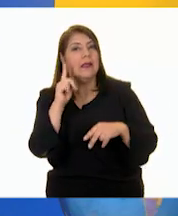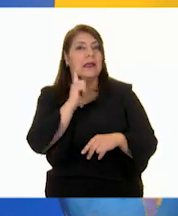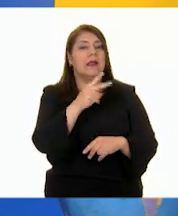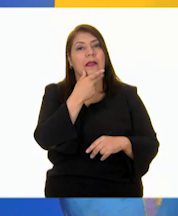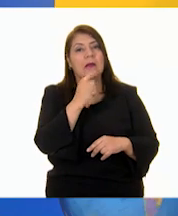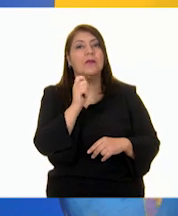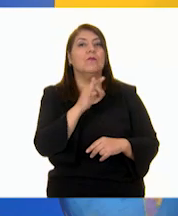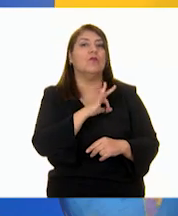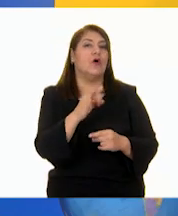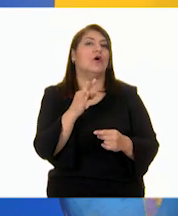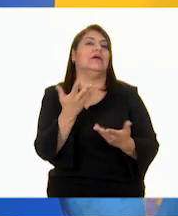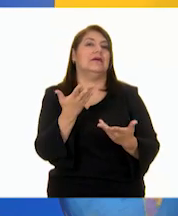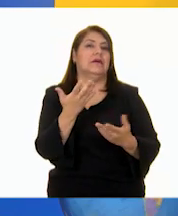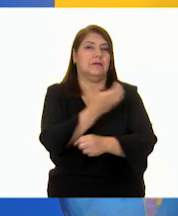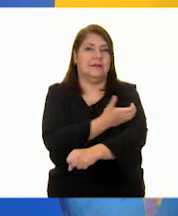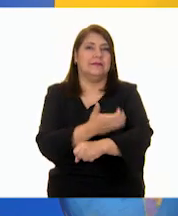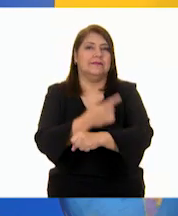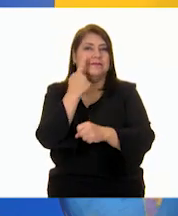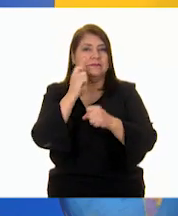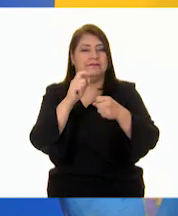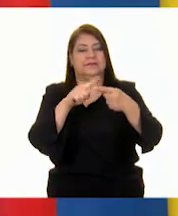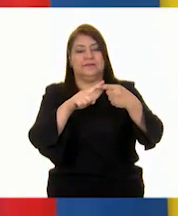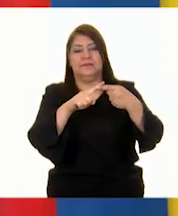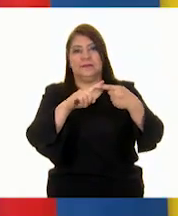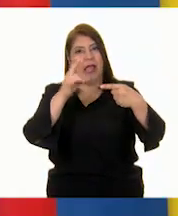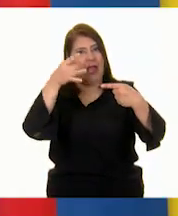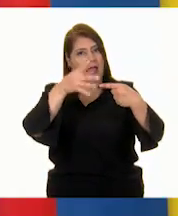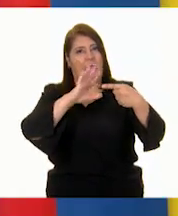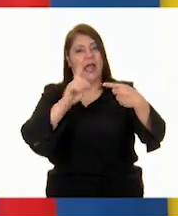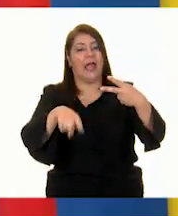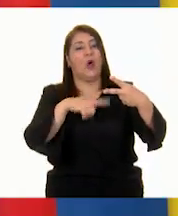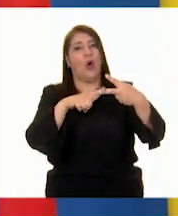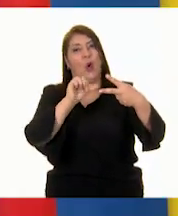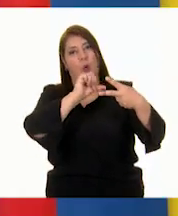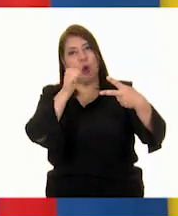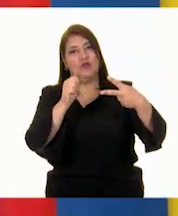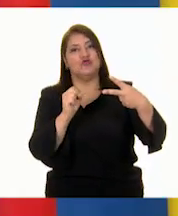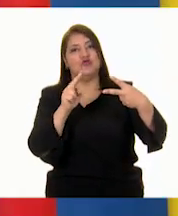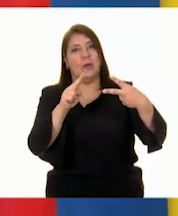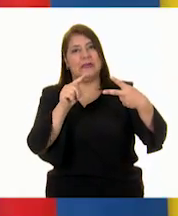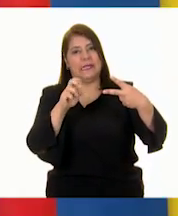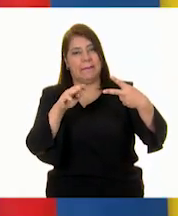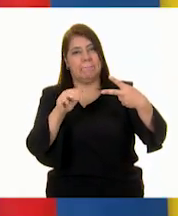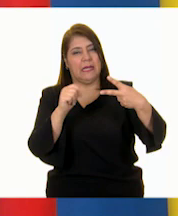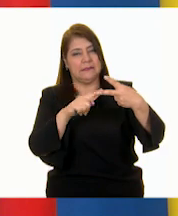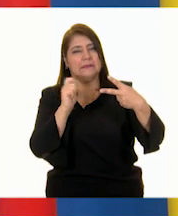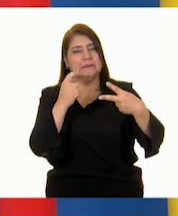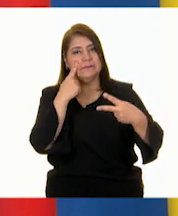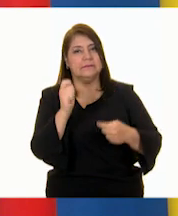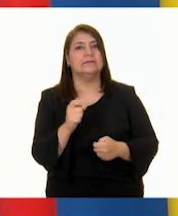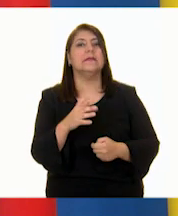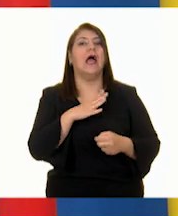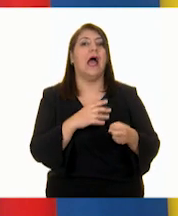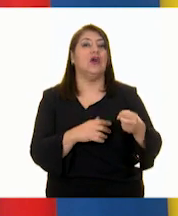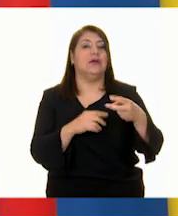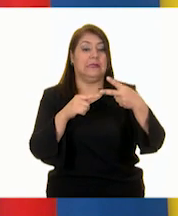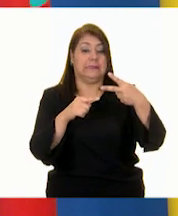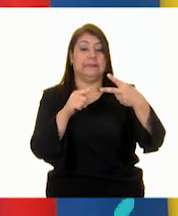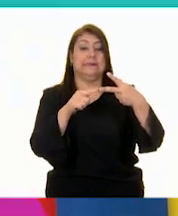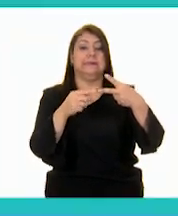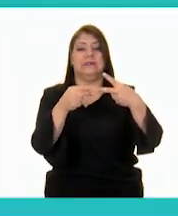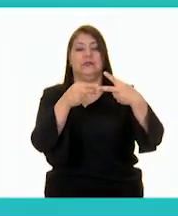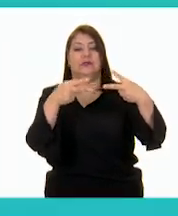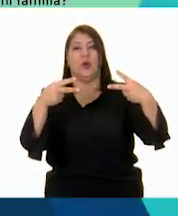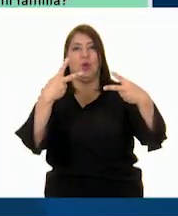compañeros. Veamos el siguiente subtema. Para nuestro segundo subtema elegimos las siguientes 2 preguntas. Pongan mucha